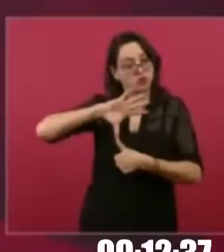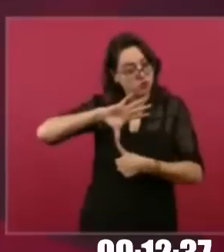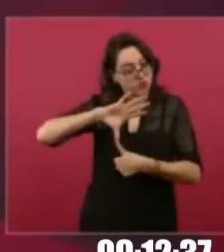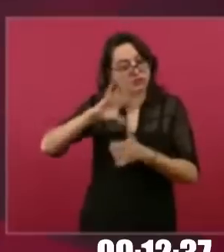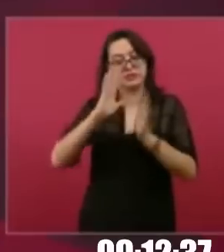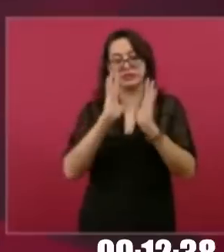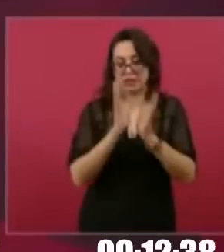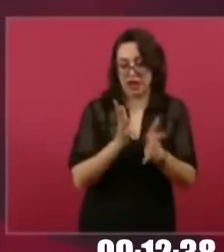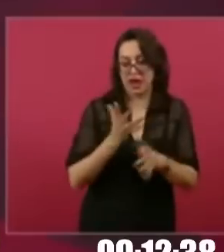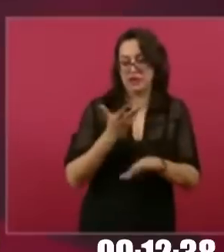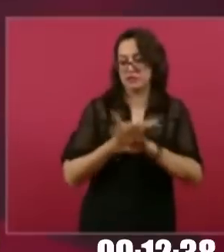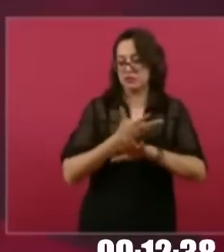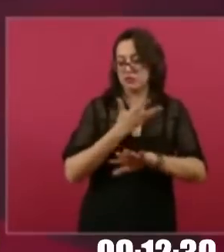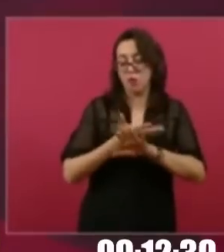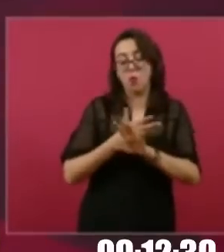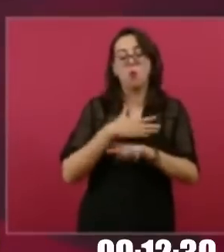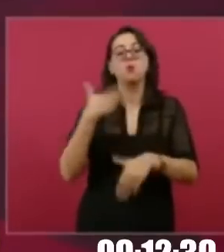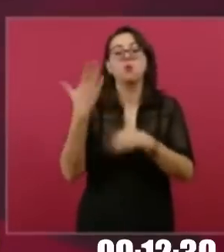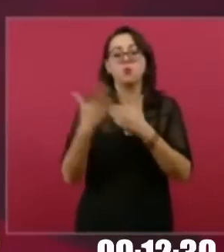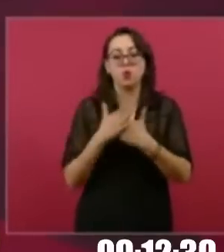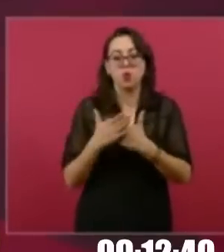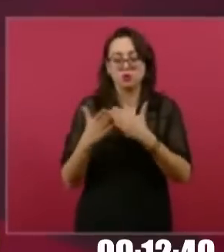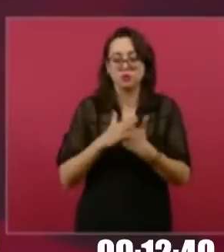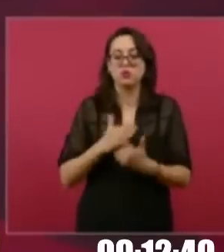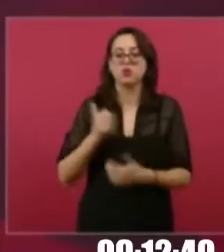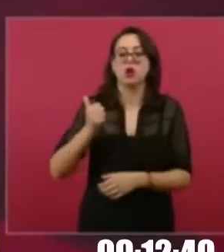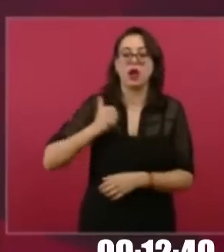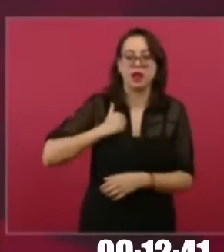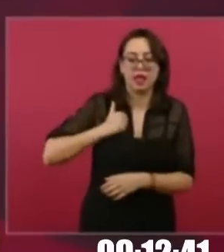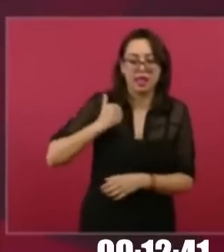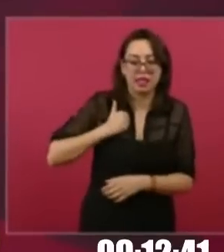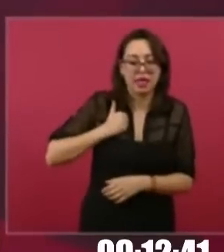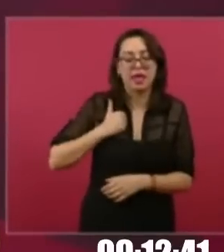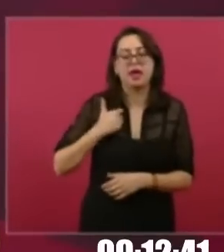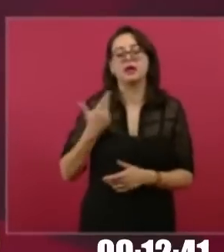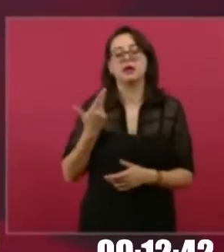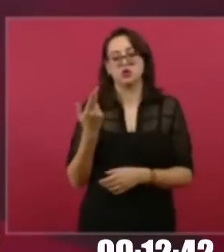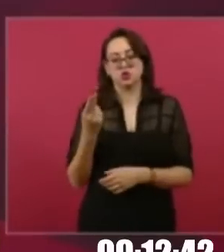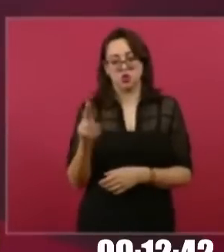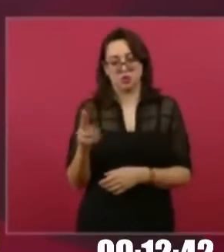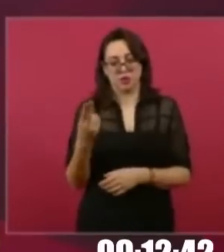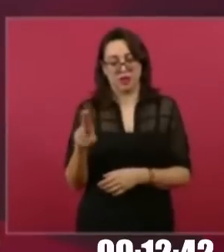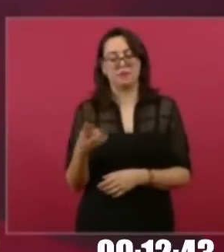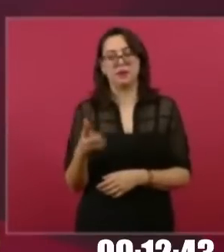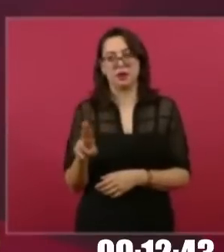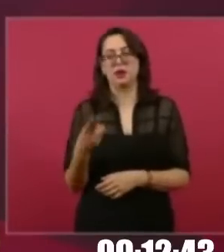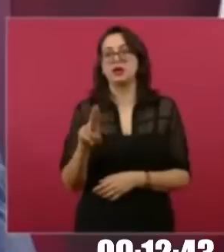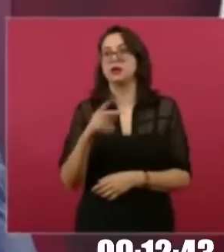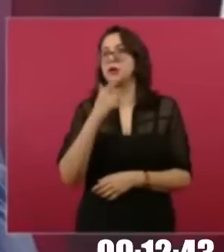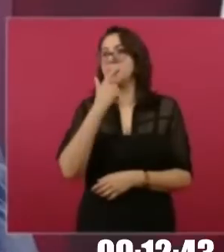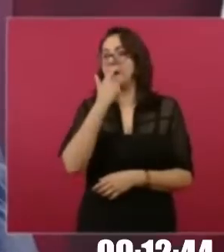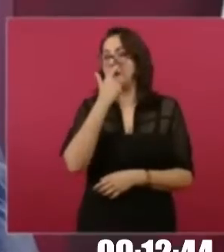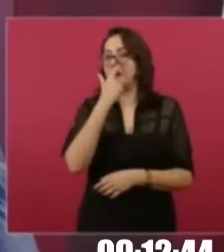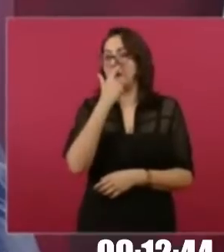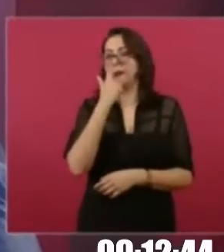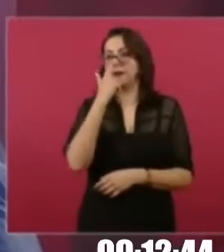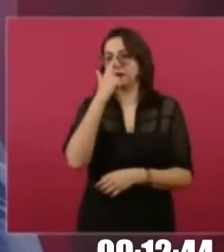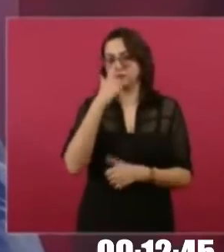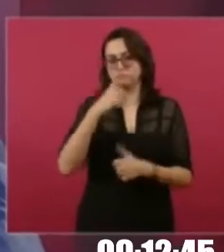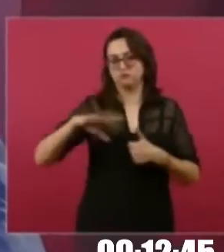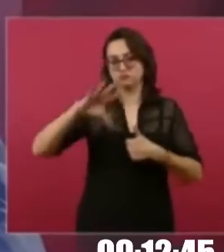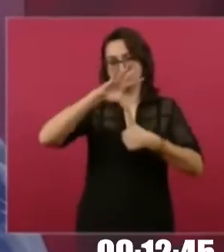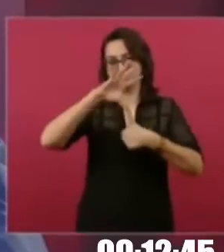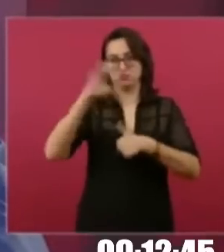Canadá en noviembre posiblemente que va a ser la Cumbre de América del